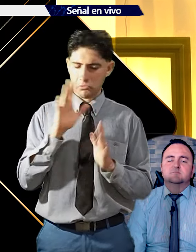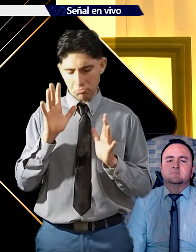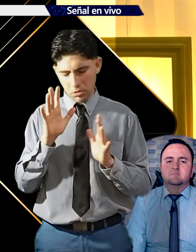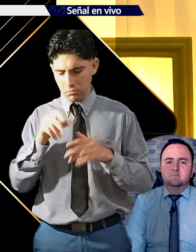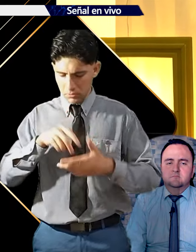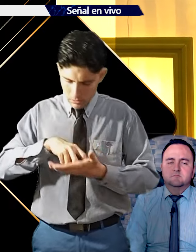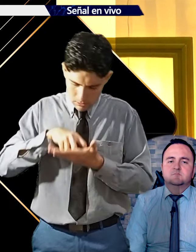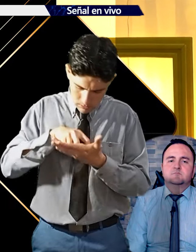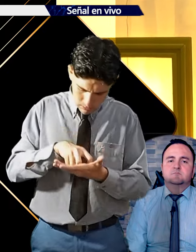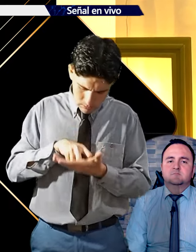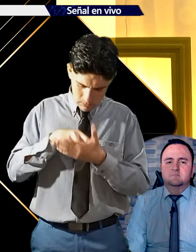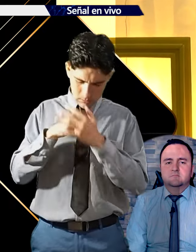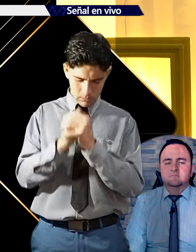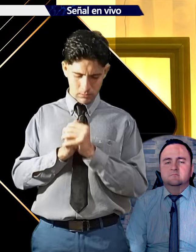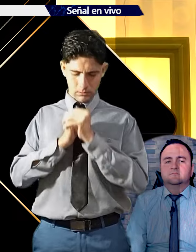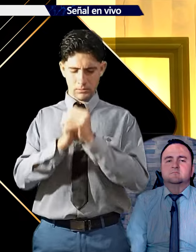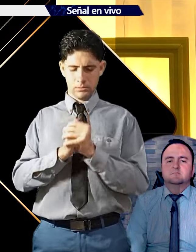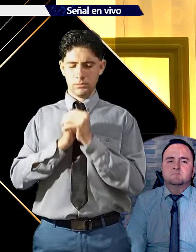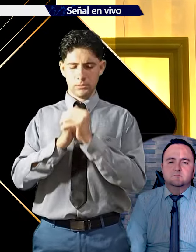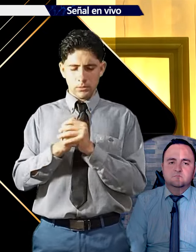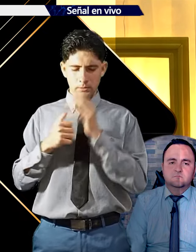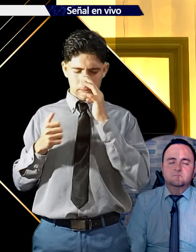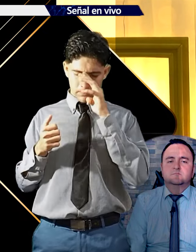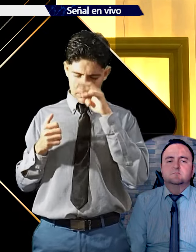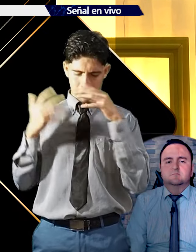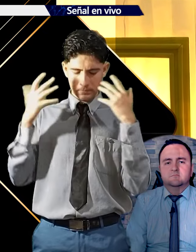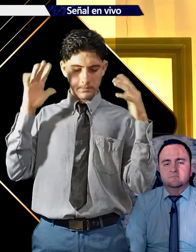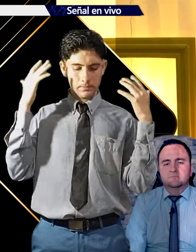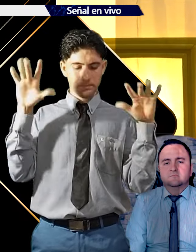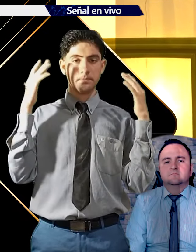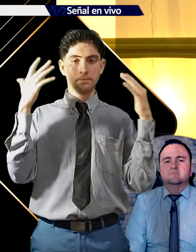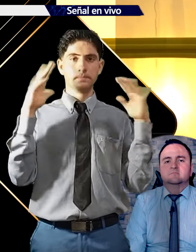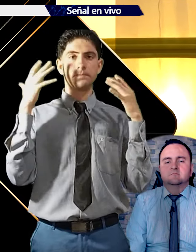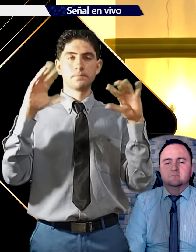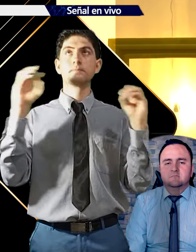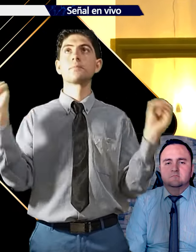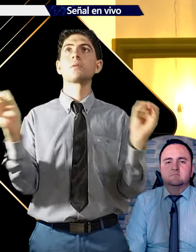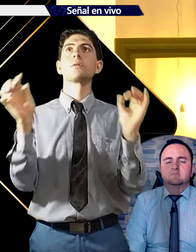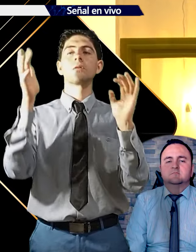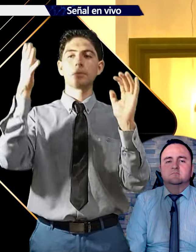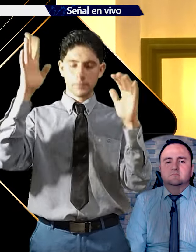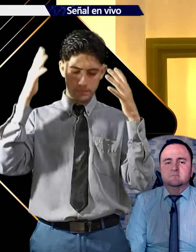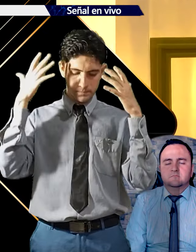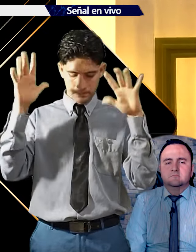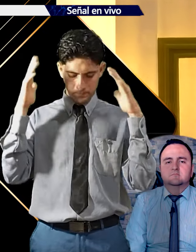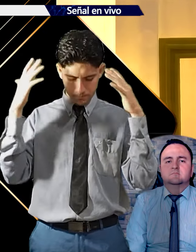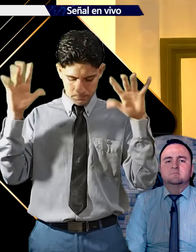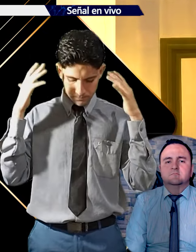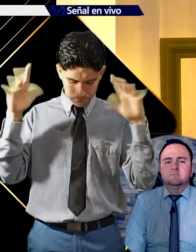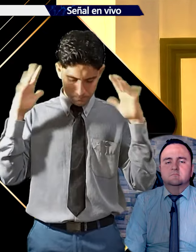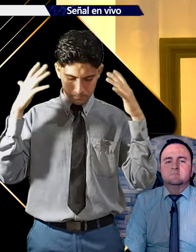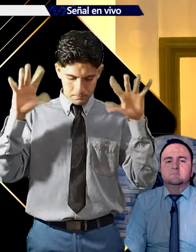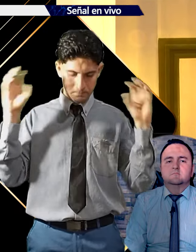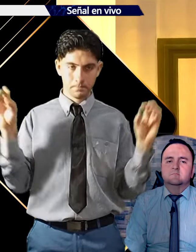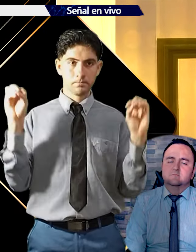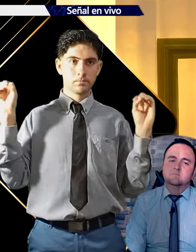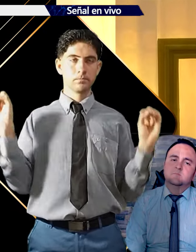tienes unas rodillitas para llegar temprano a orar por la obra de Dios y a orar por los hombres. Dele un aplauso al Señor en esta